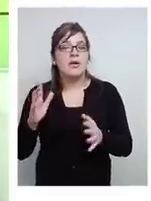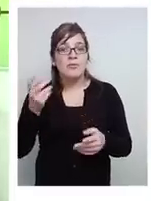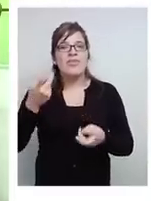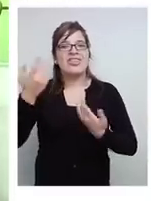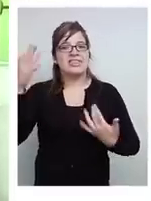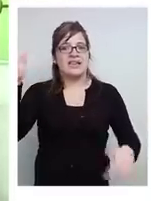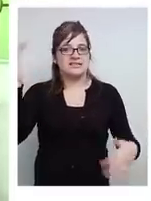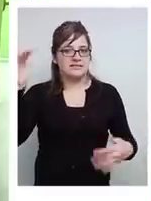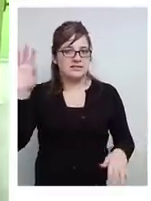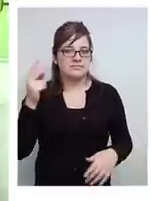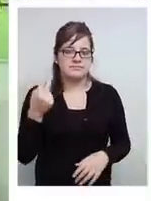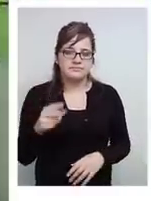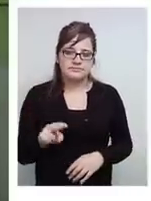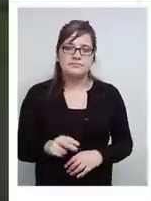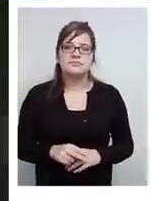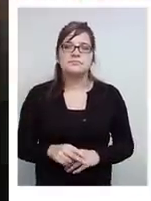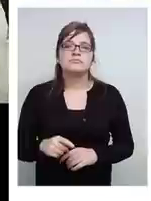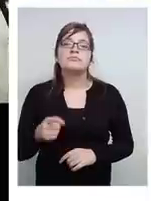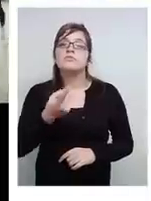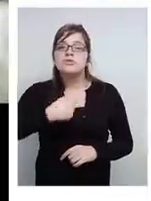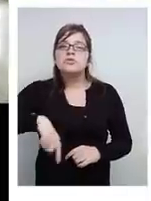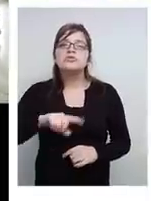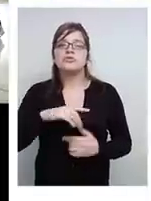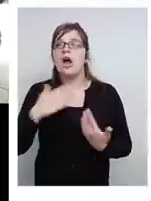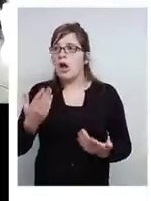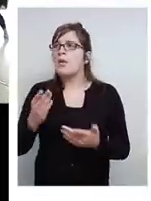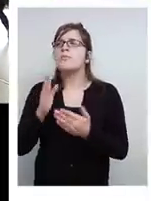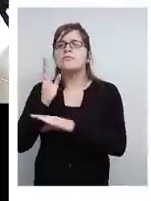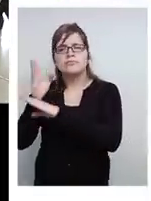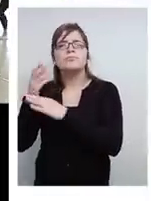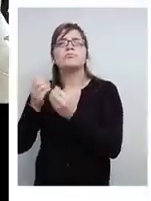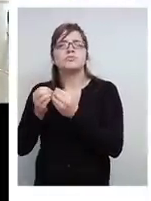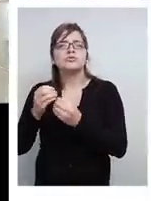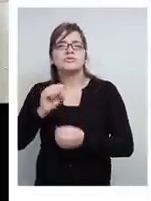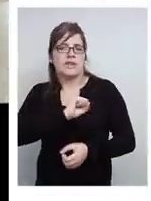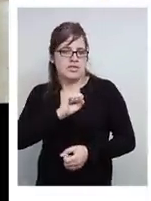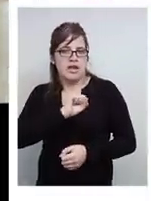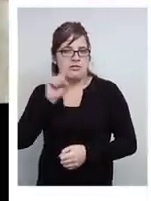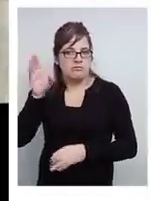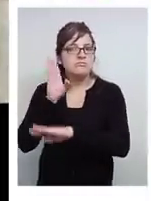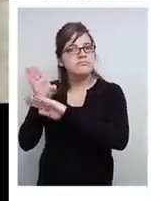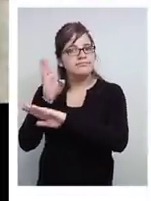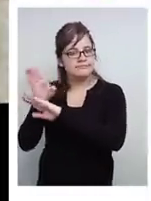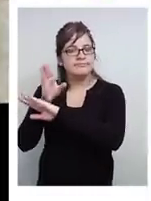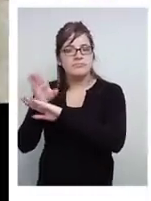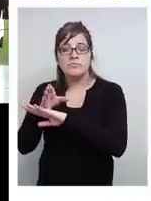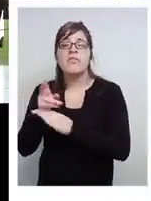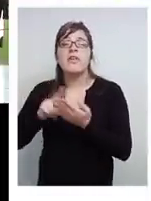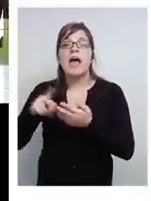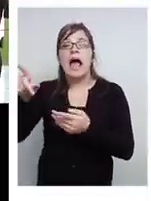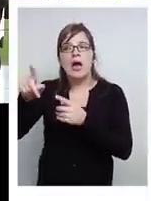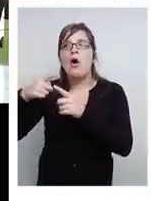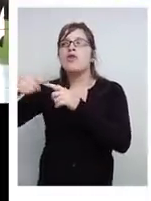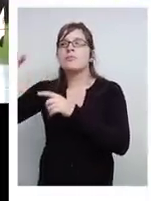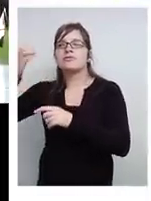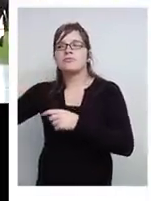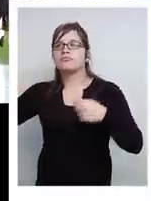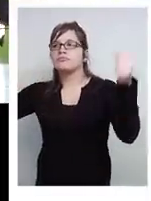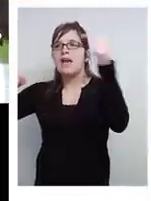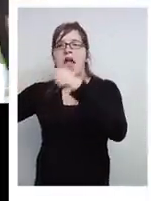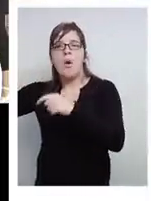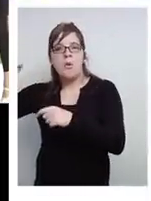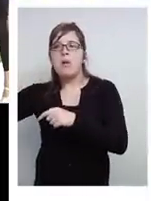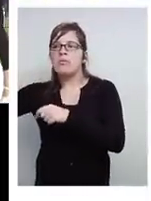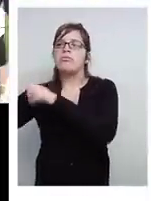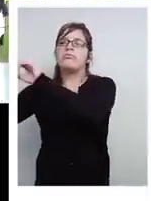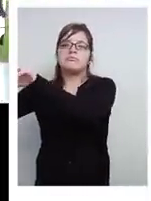el hecho de estar en Santiago, lógicamente están más cercanos a todos los maestros que vienen de Europa, de diferentes lugares, y